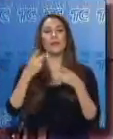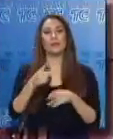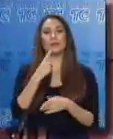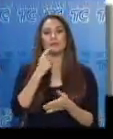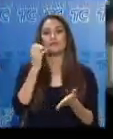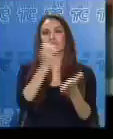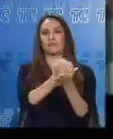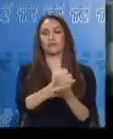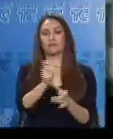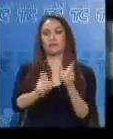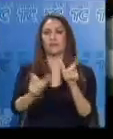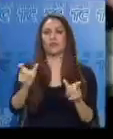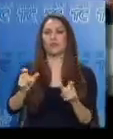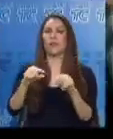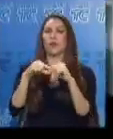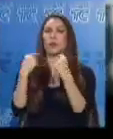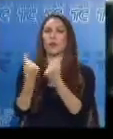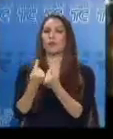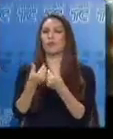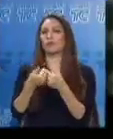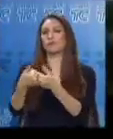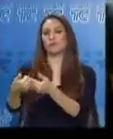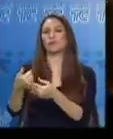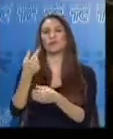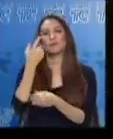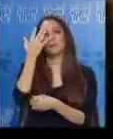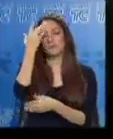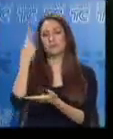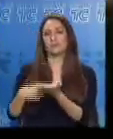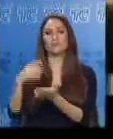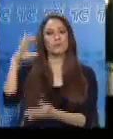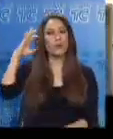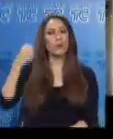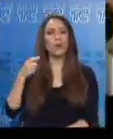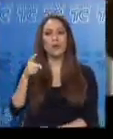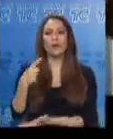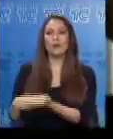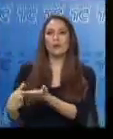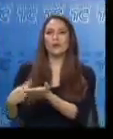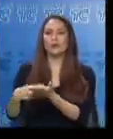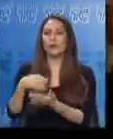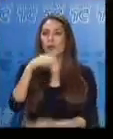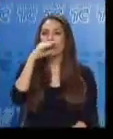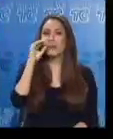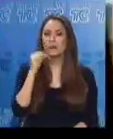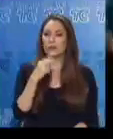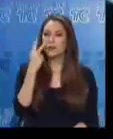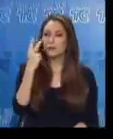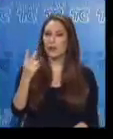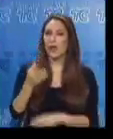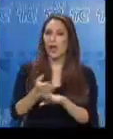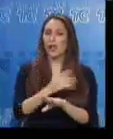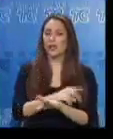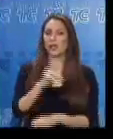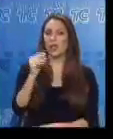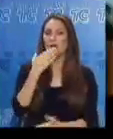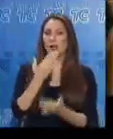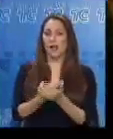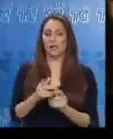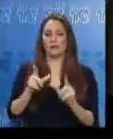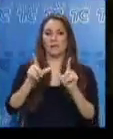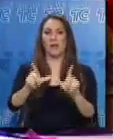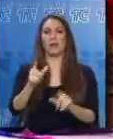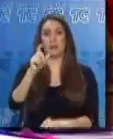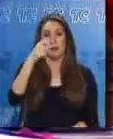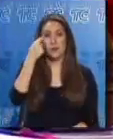criticó a los sectores de oposición reunidos recientemente en Cuenca. A Jaime Nebot, que lo declaró persona no grata y le puso la placa de la